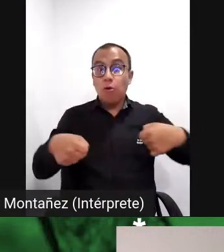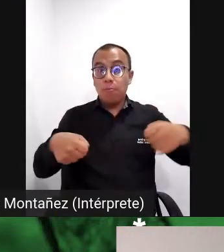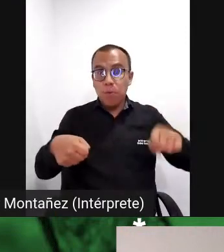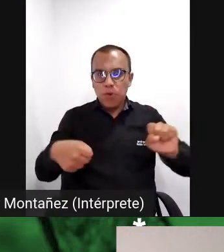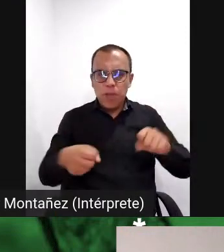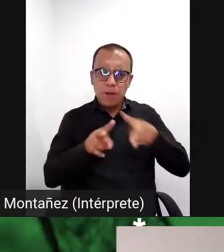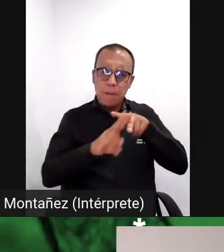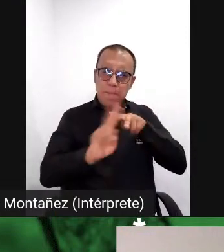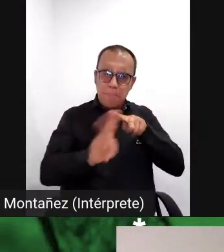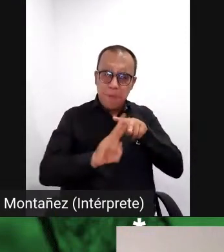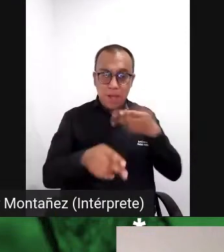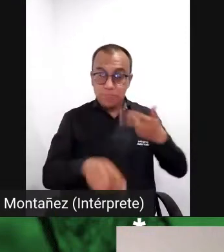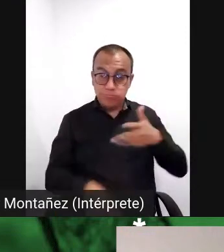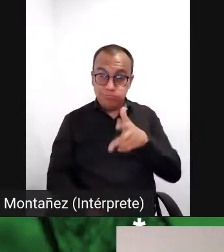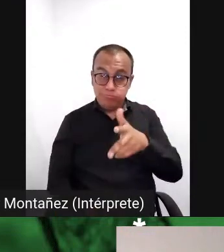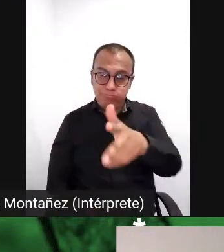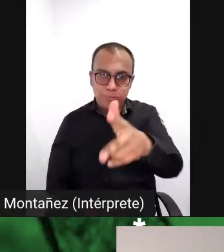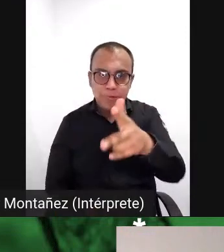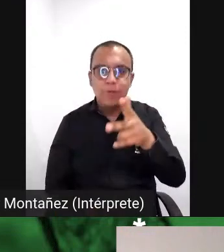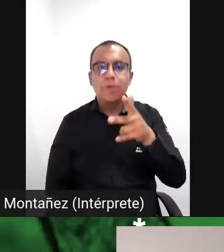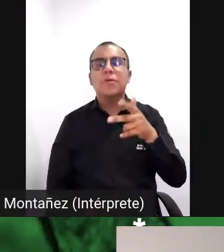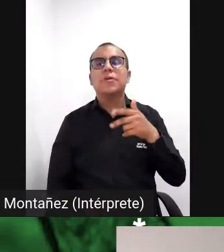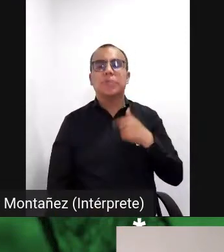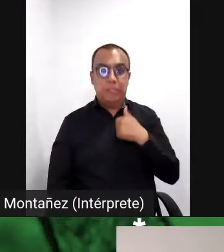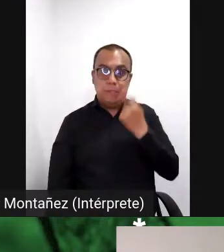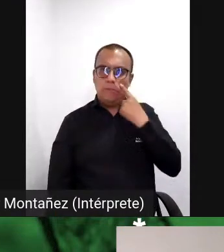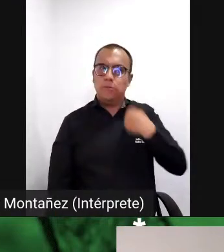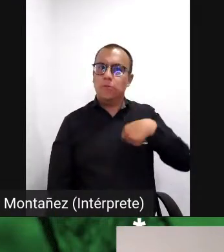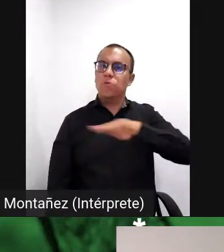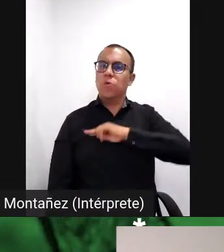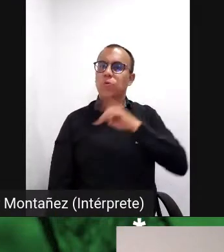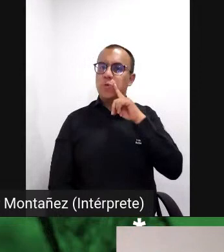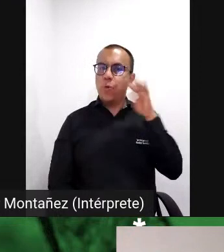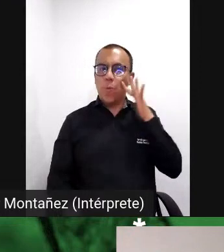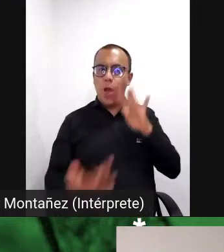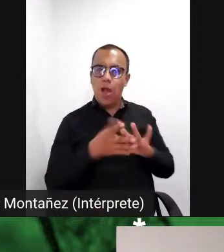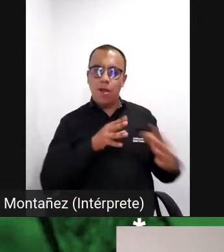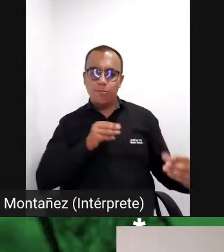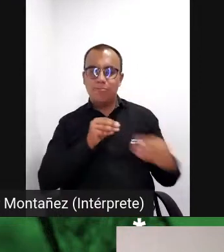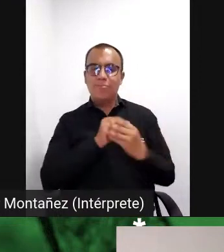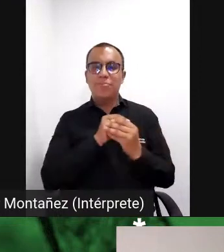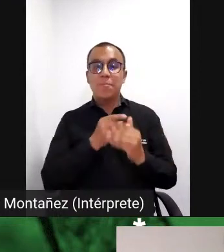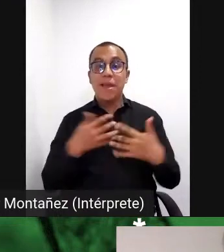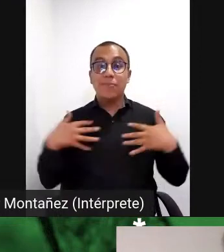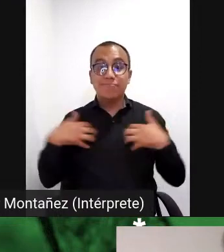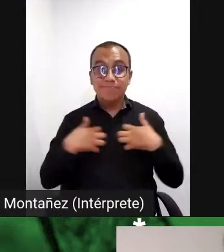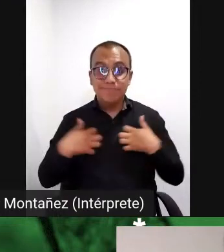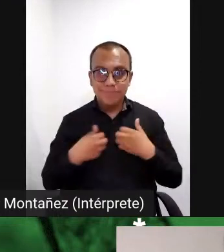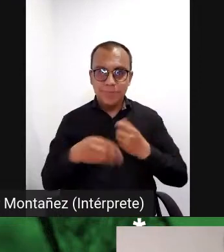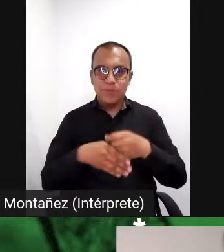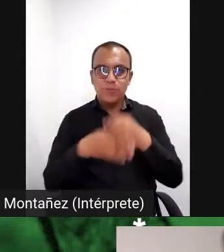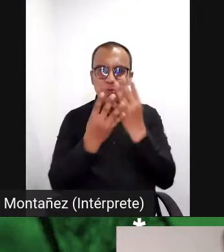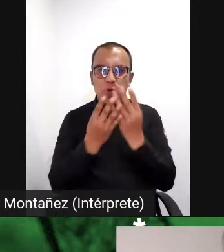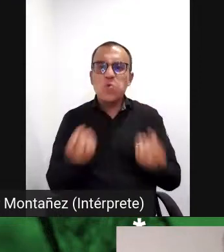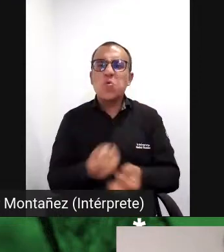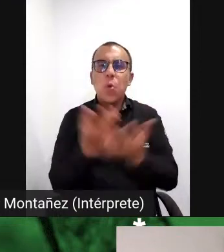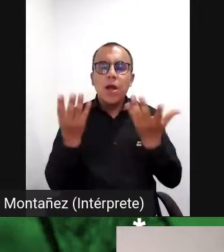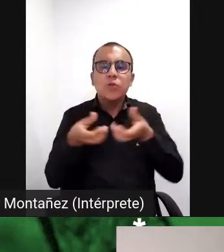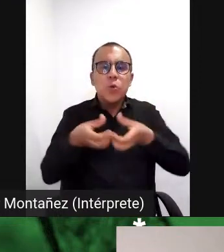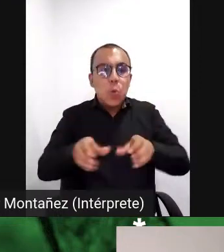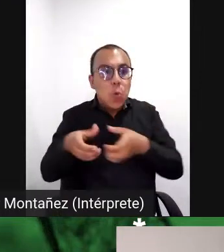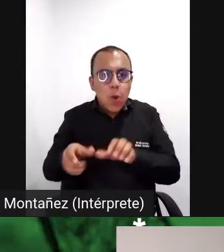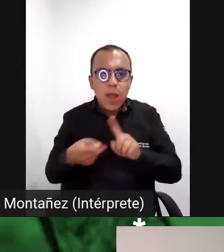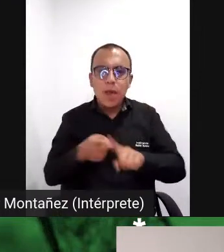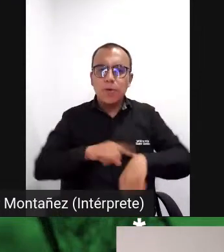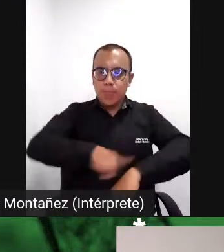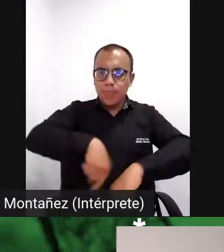velocidad puede correr, o no sé qué. Entonces nosotros hicimos una adaptación de eso a las especies, cuántos huevos pone, cuántas crías, cuánto se demora